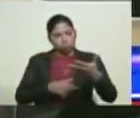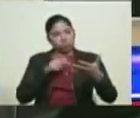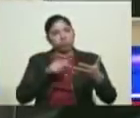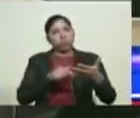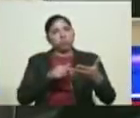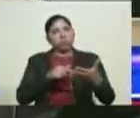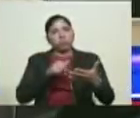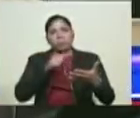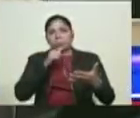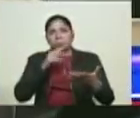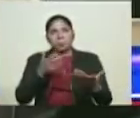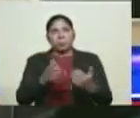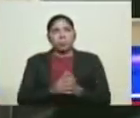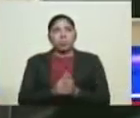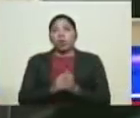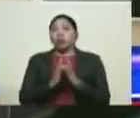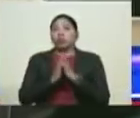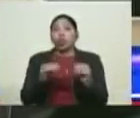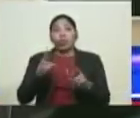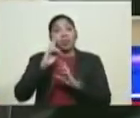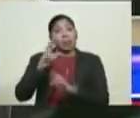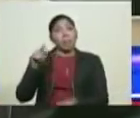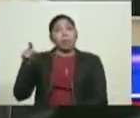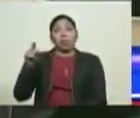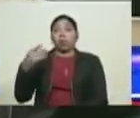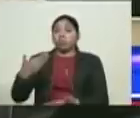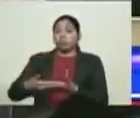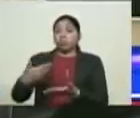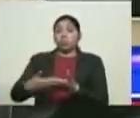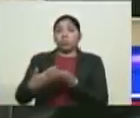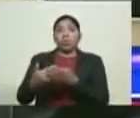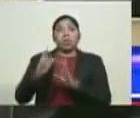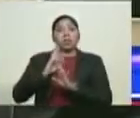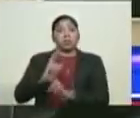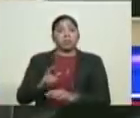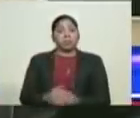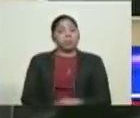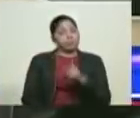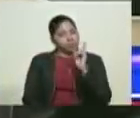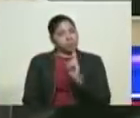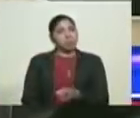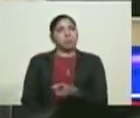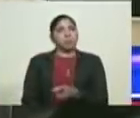Electoral, todos a respetar esas decisiones, que es respetar al